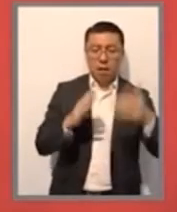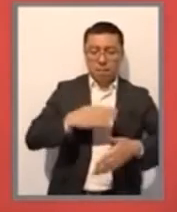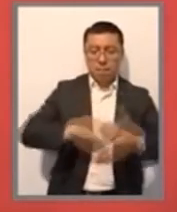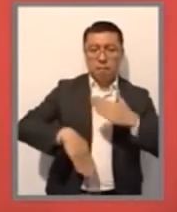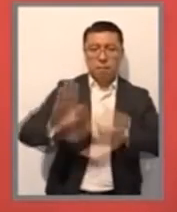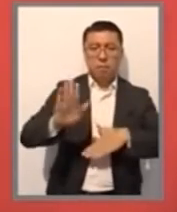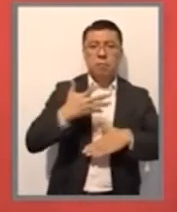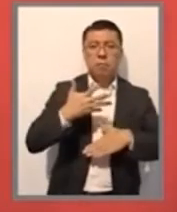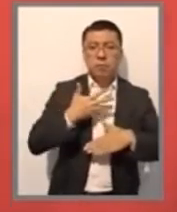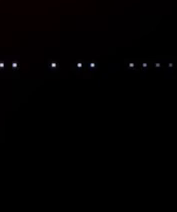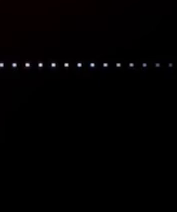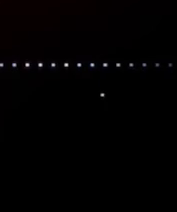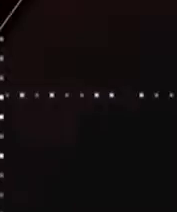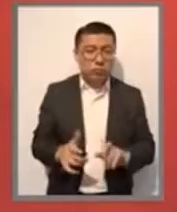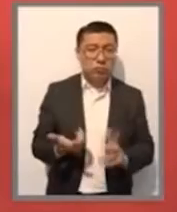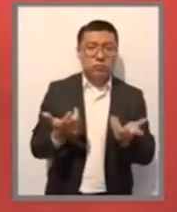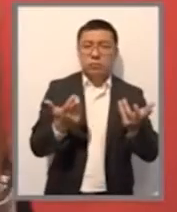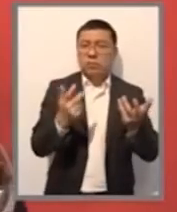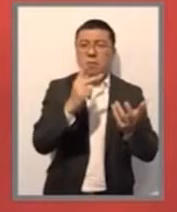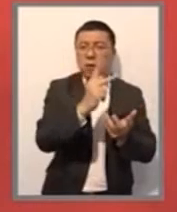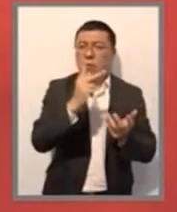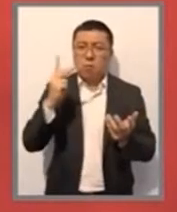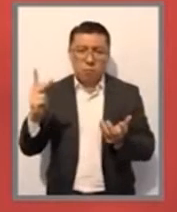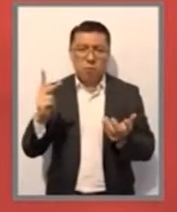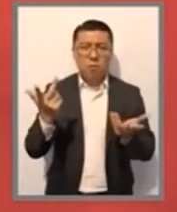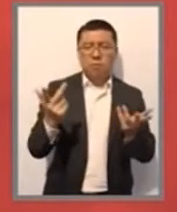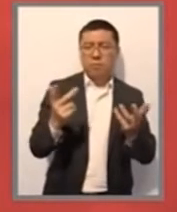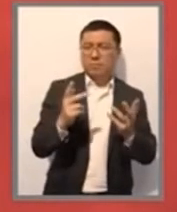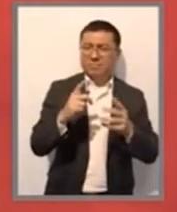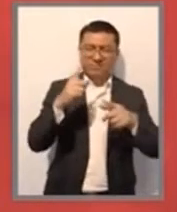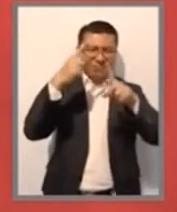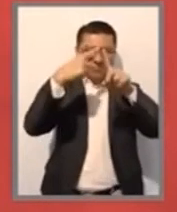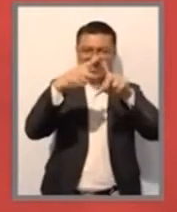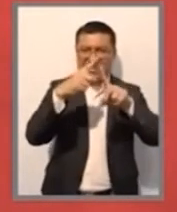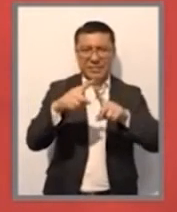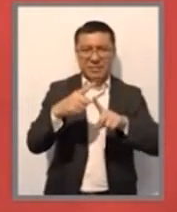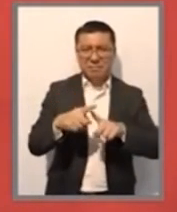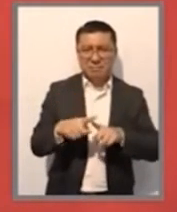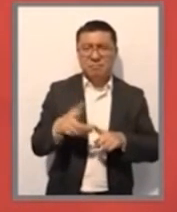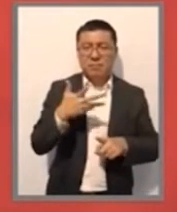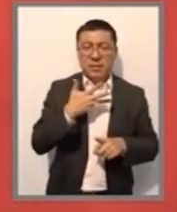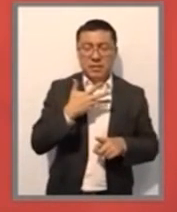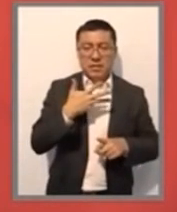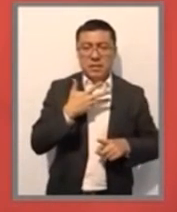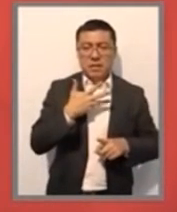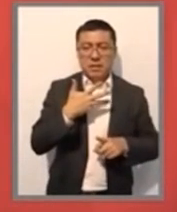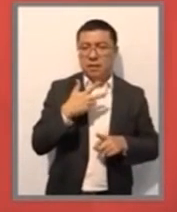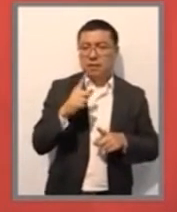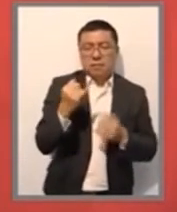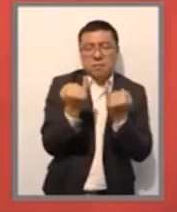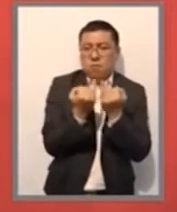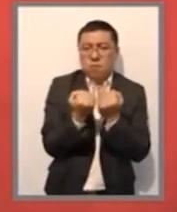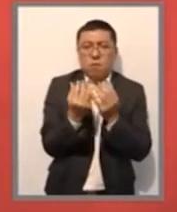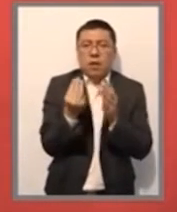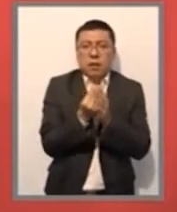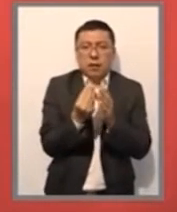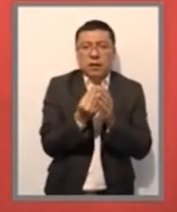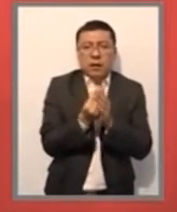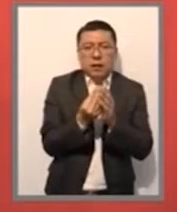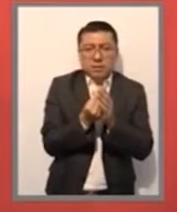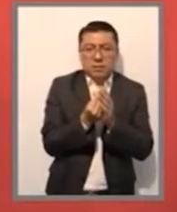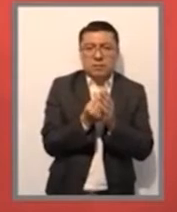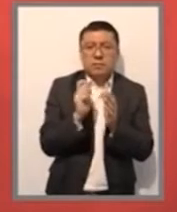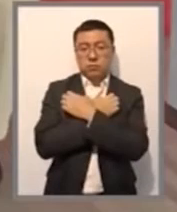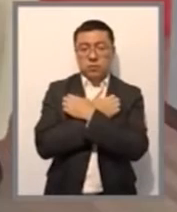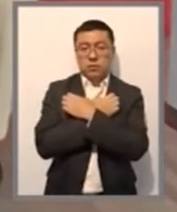hacer la captura de calificaciones. Explicó que el 5 de junio todas las escuelas públicas y privadas implementarán el Consejo